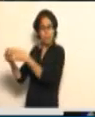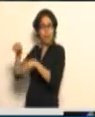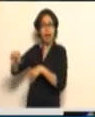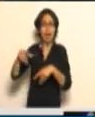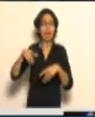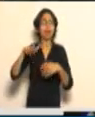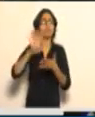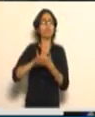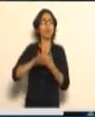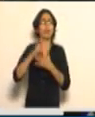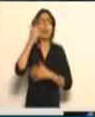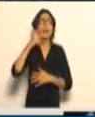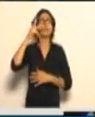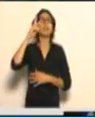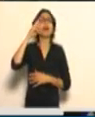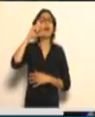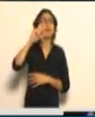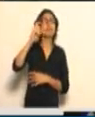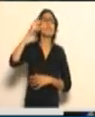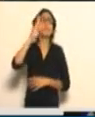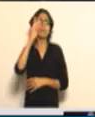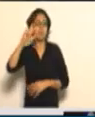de HSBC. Habíamos